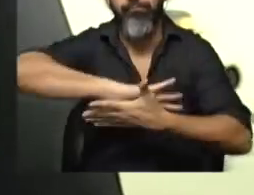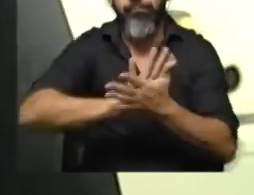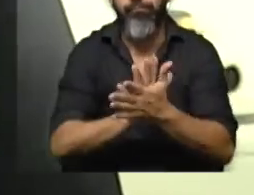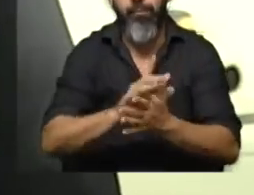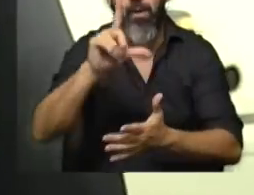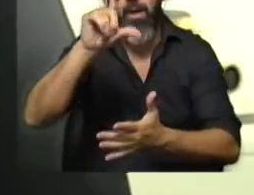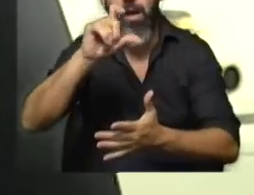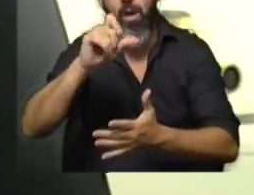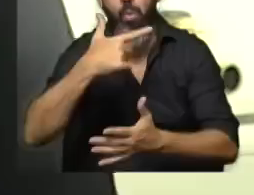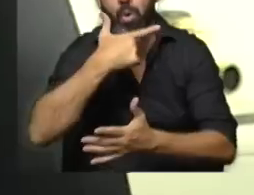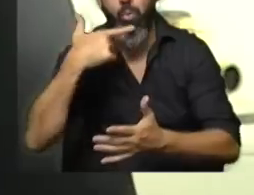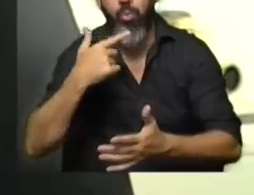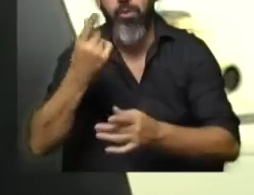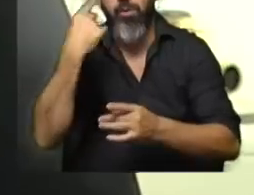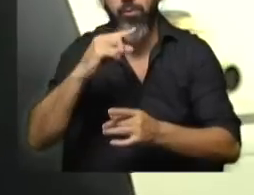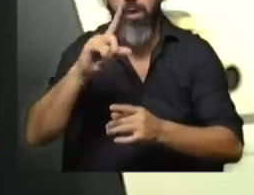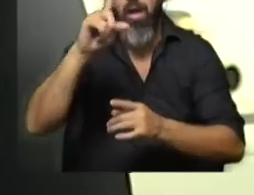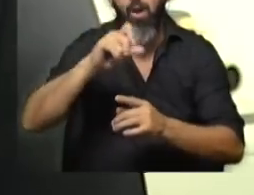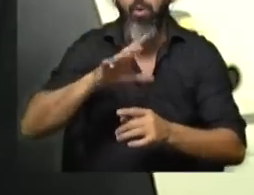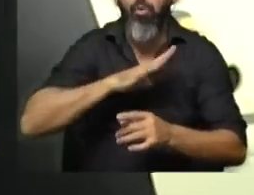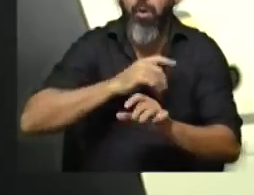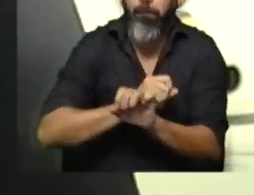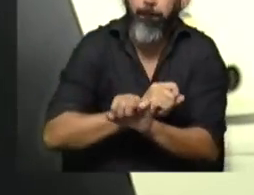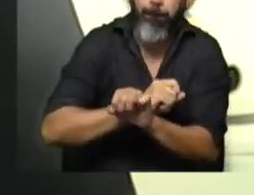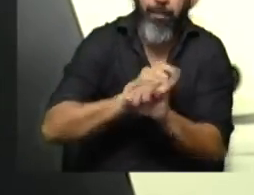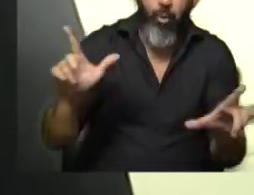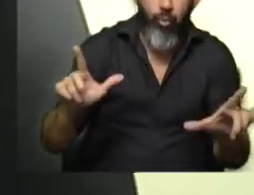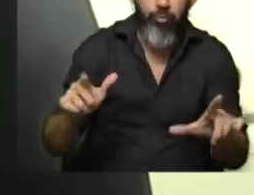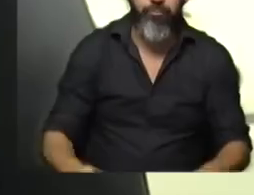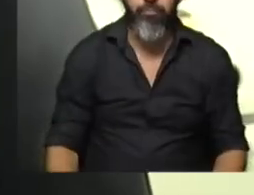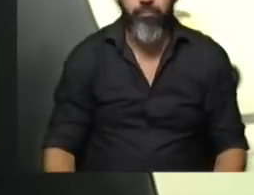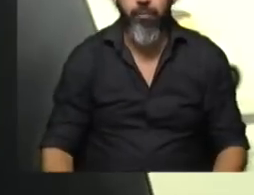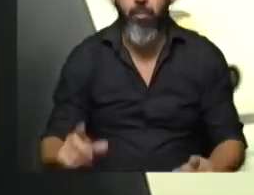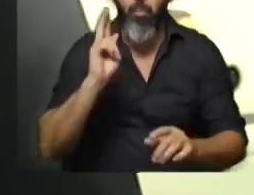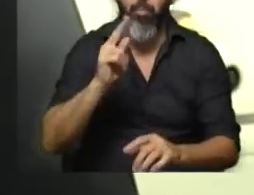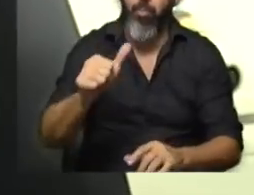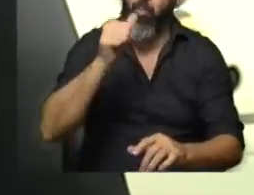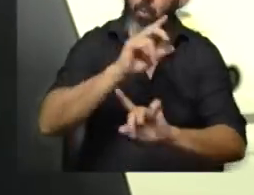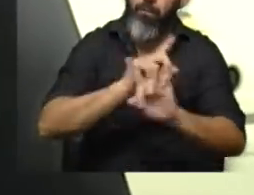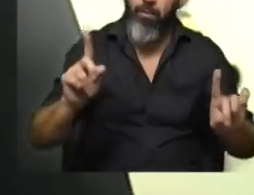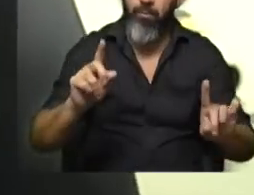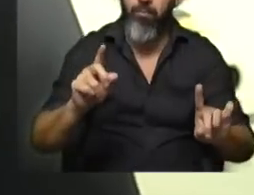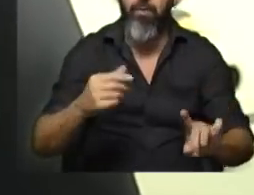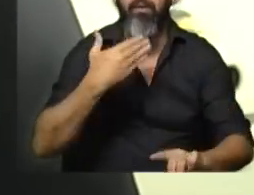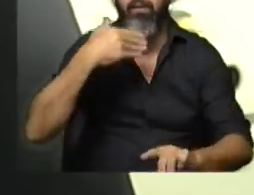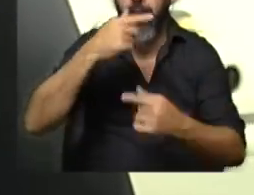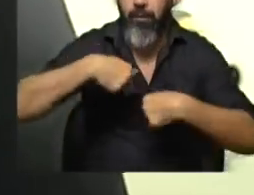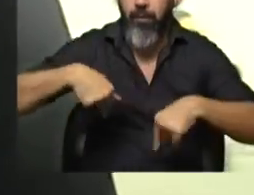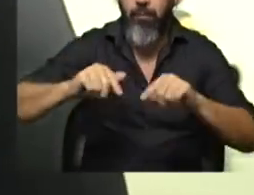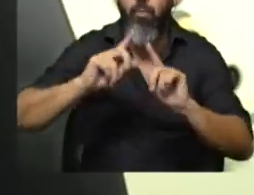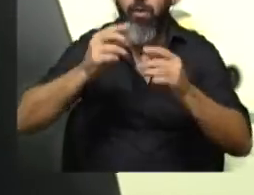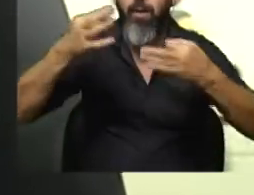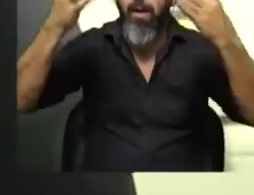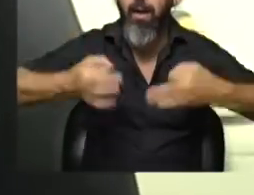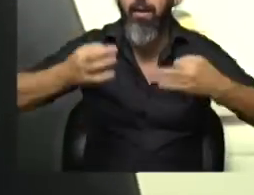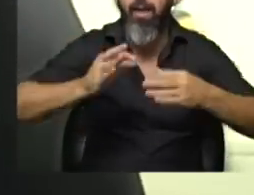paso Severino y por lo tanto se tenga que dar un agua todavía más salada que no será bebible y por lo tanto entendemos nosotros se debe